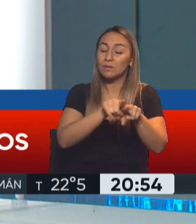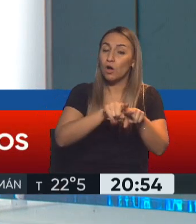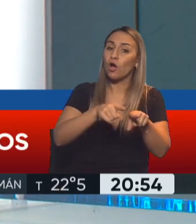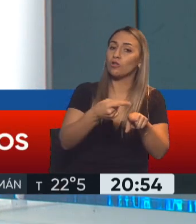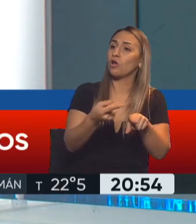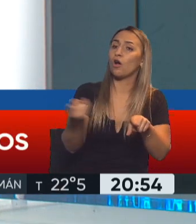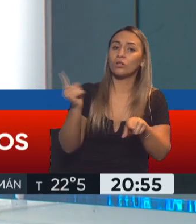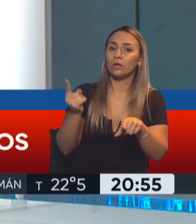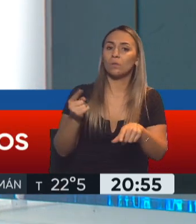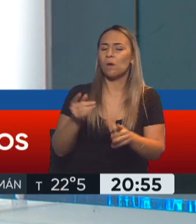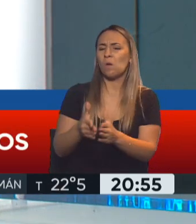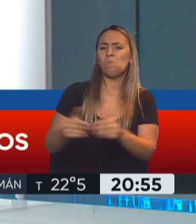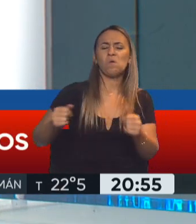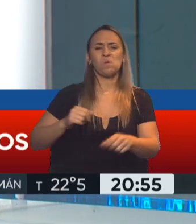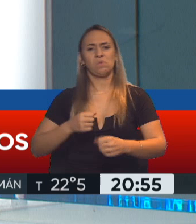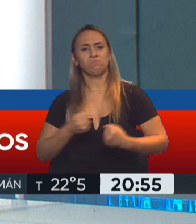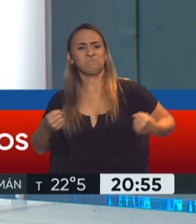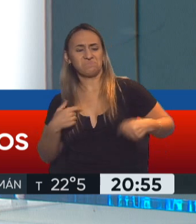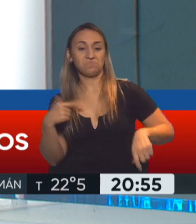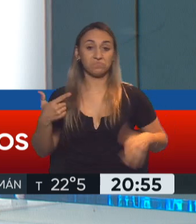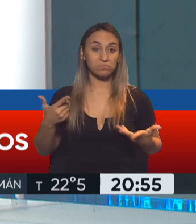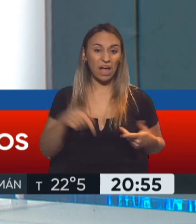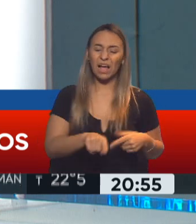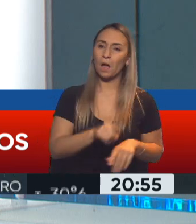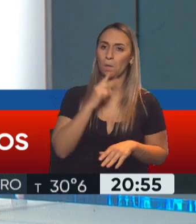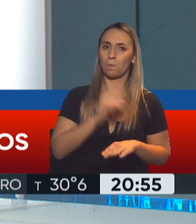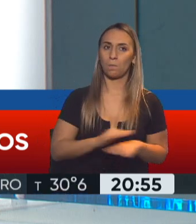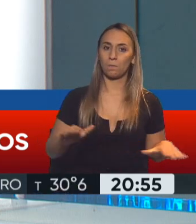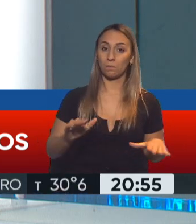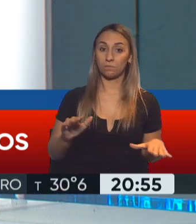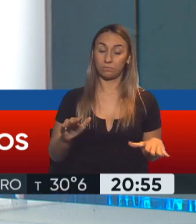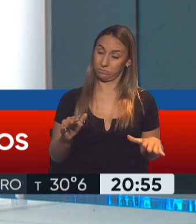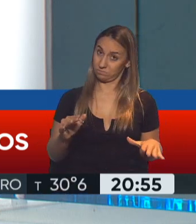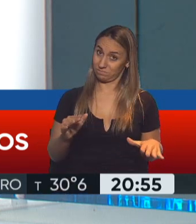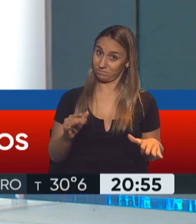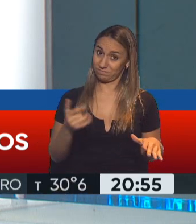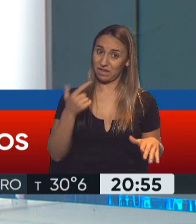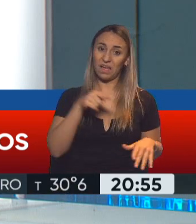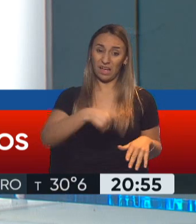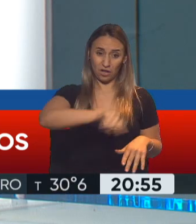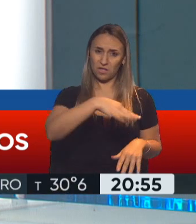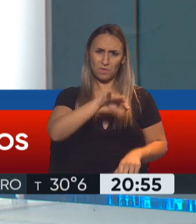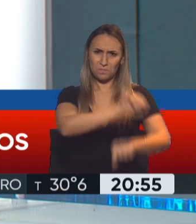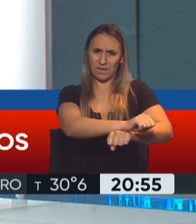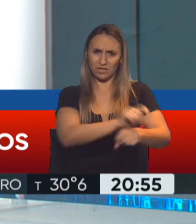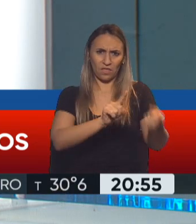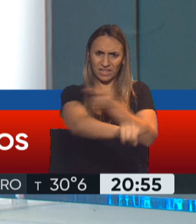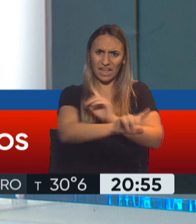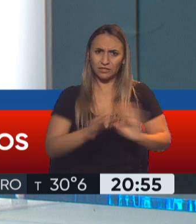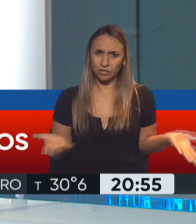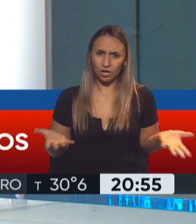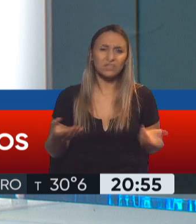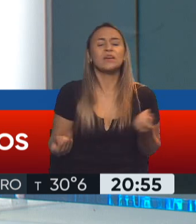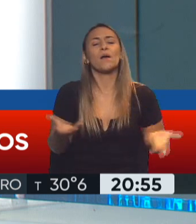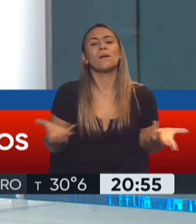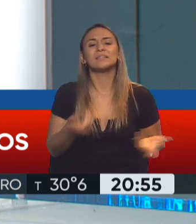tanta celeridad en otras oportunidades es muy llamativo es llamativo tendrían que estar presos inmediatamente que qué